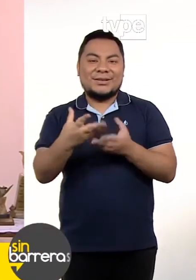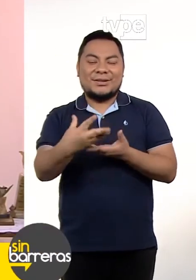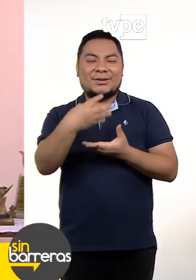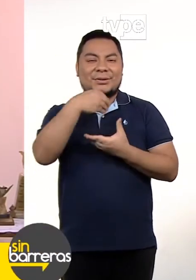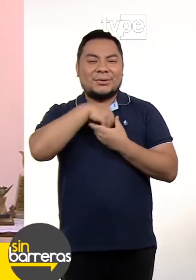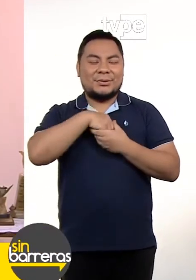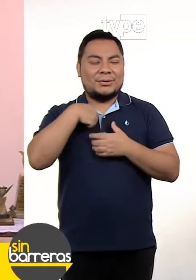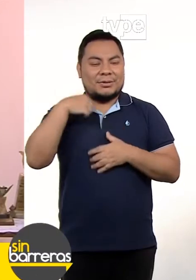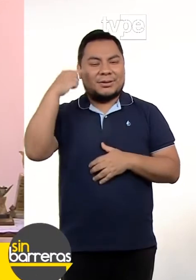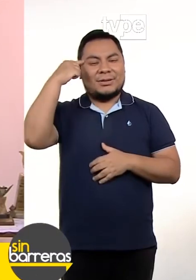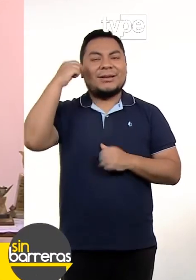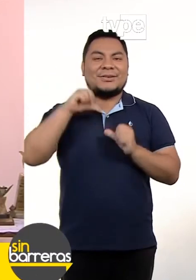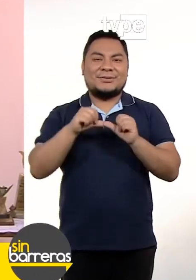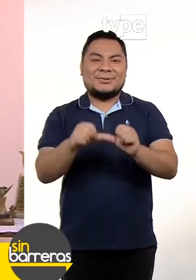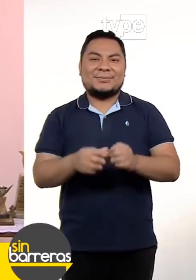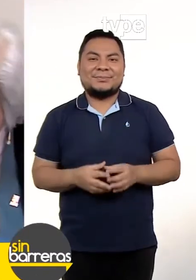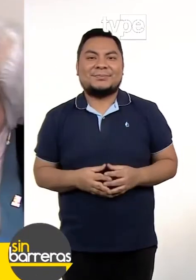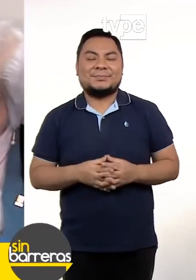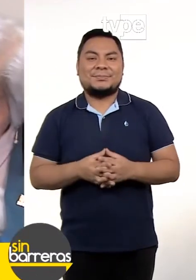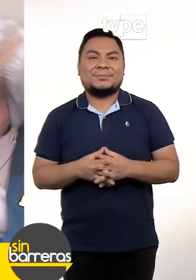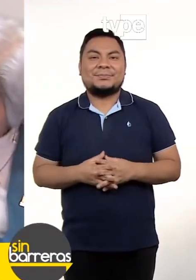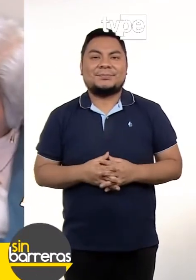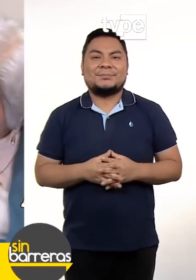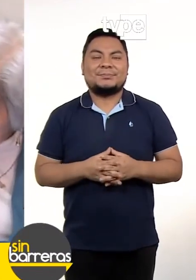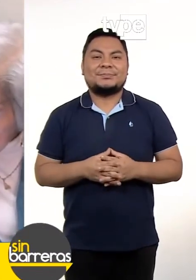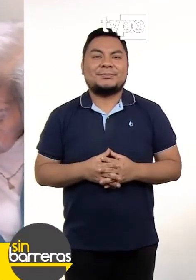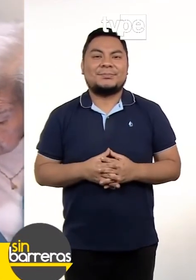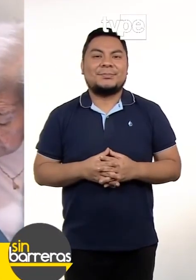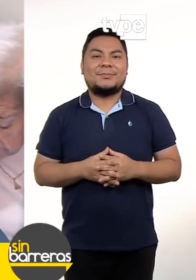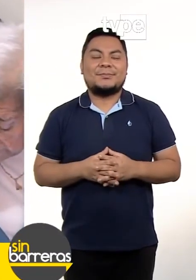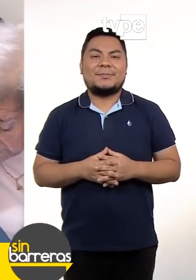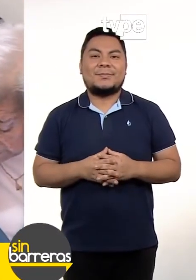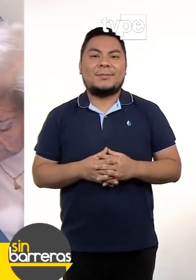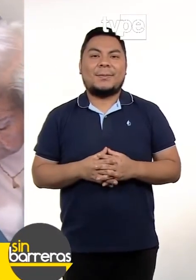lo tienes. Y me regaló mi libro.